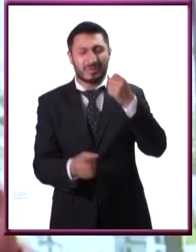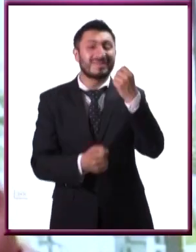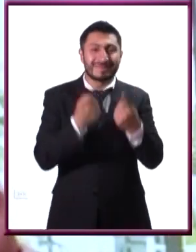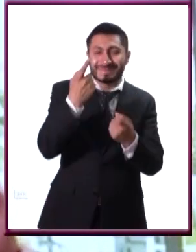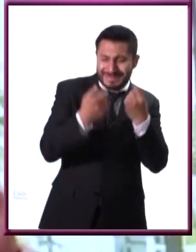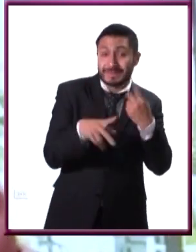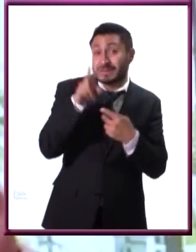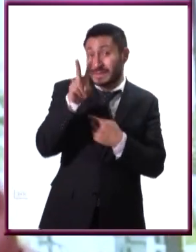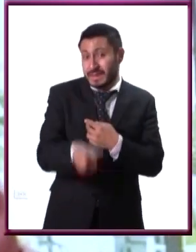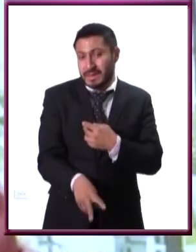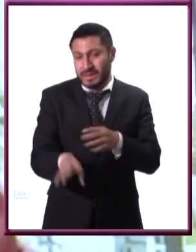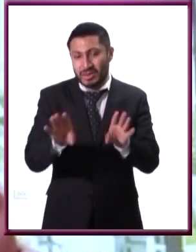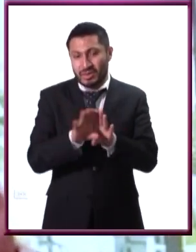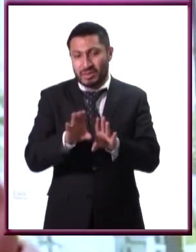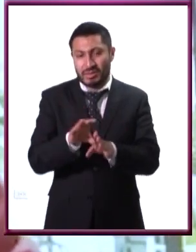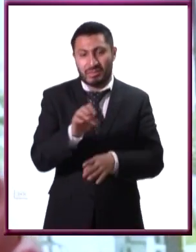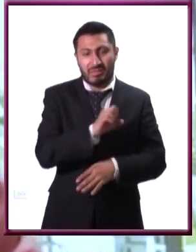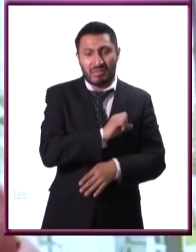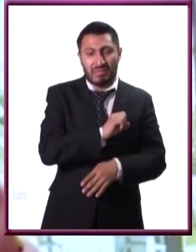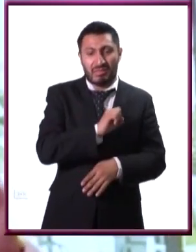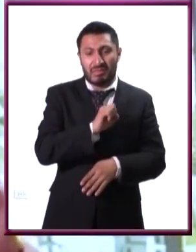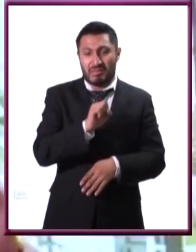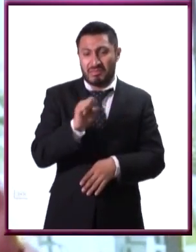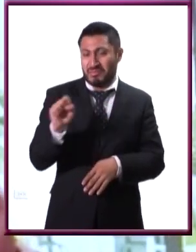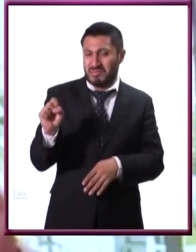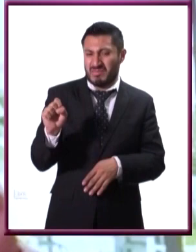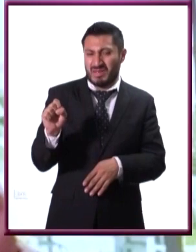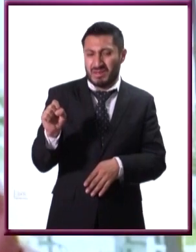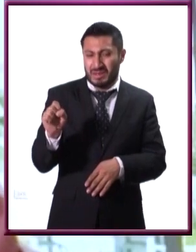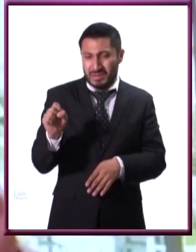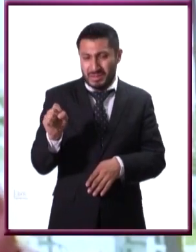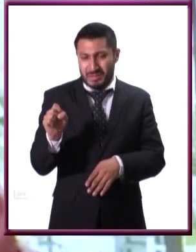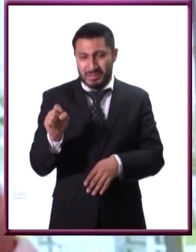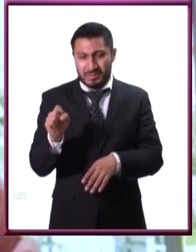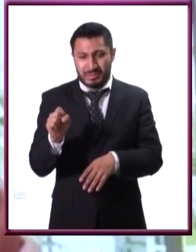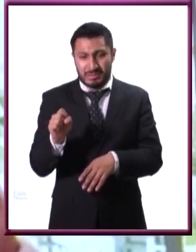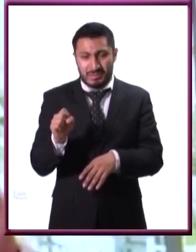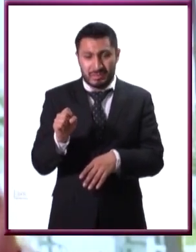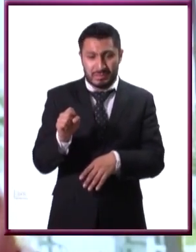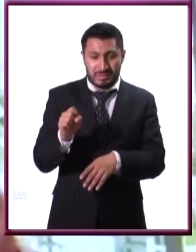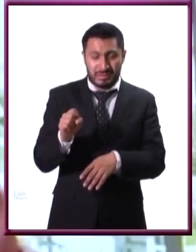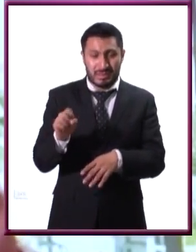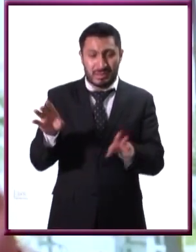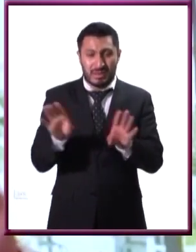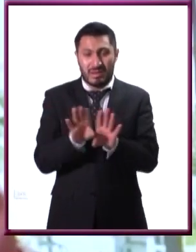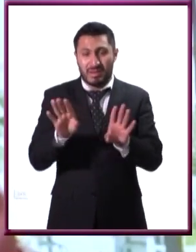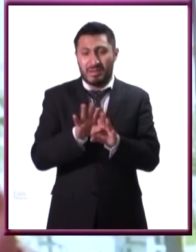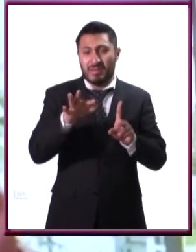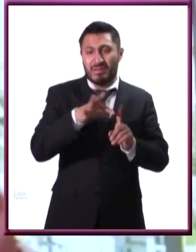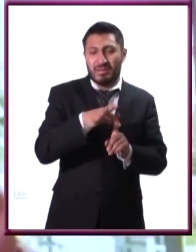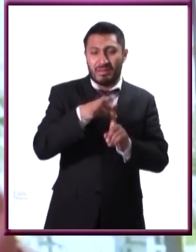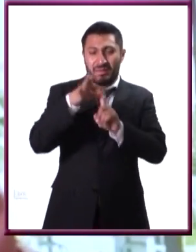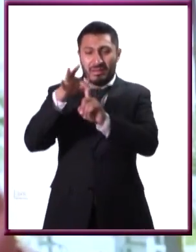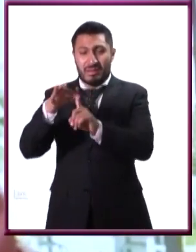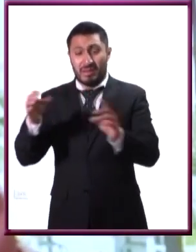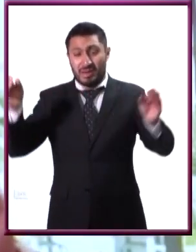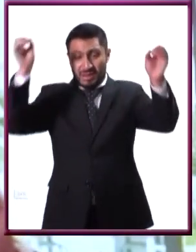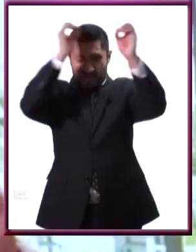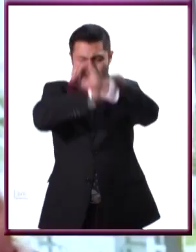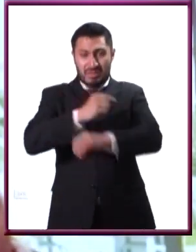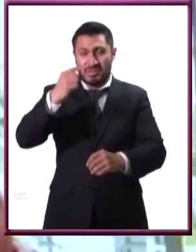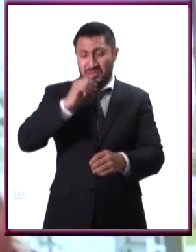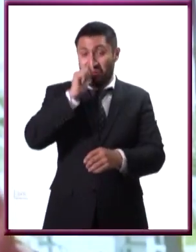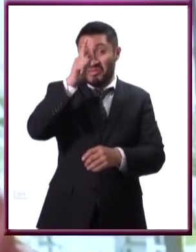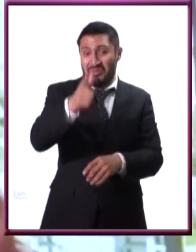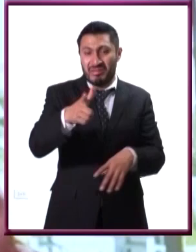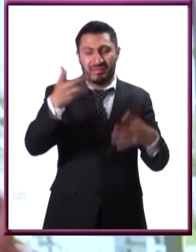niveles. Algunas de ellas, por cierto, malsanas, algunas de esas historias, por cierto, guiadas por las